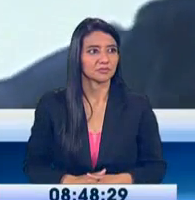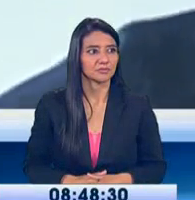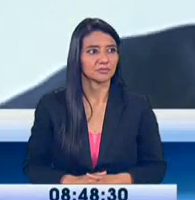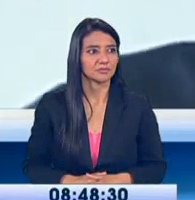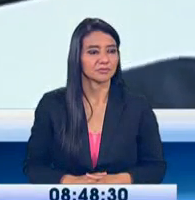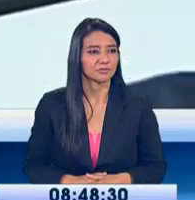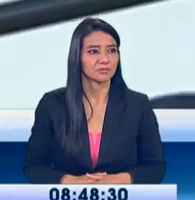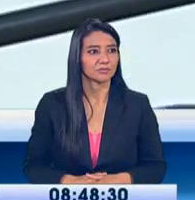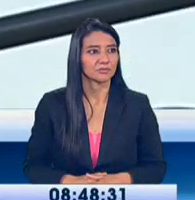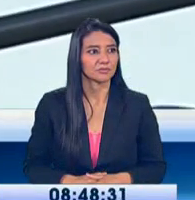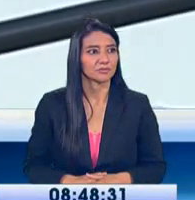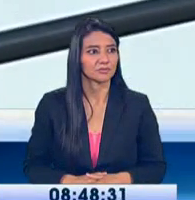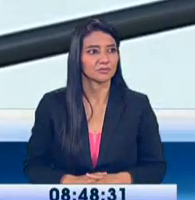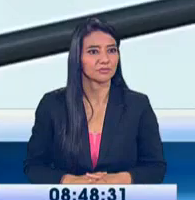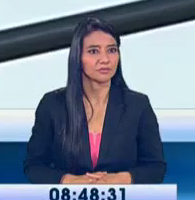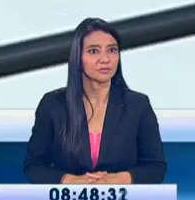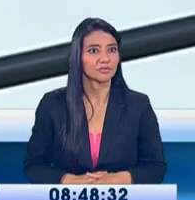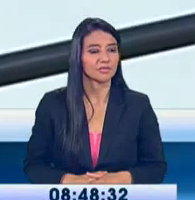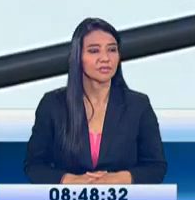derredor,